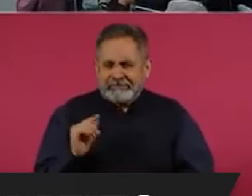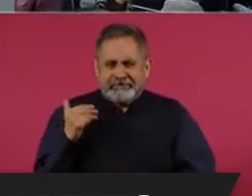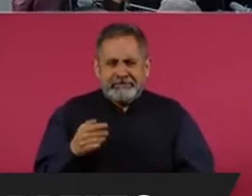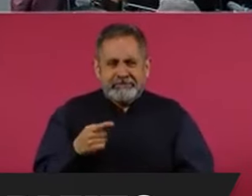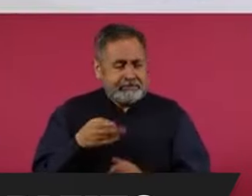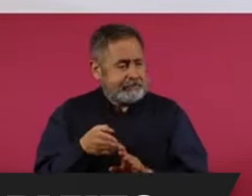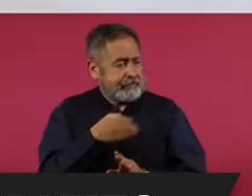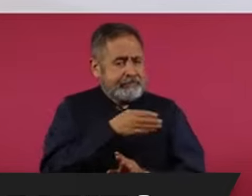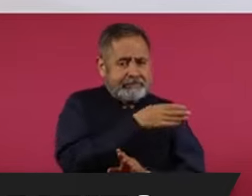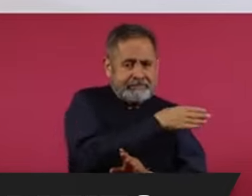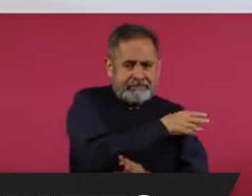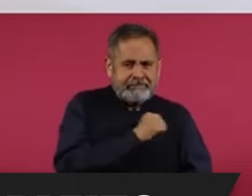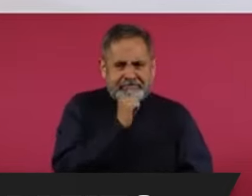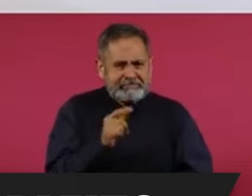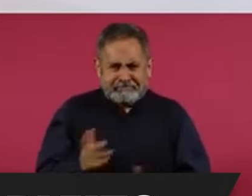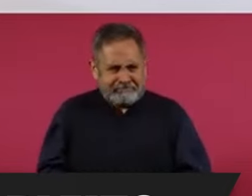busquen para atrás.